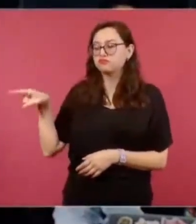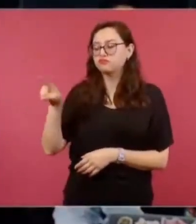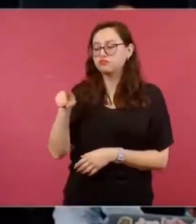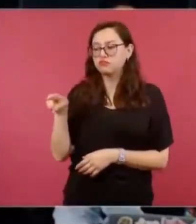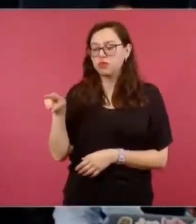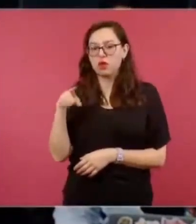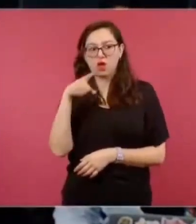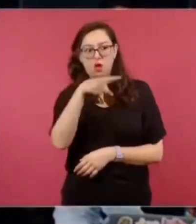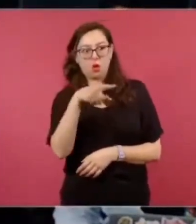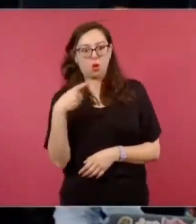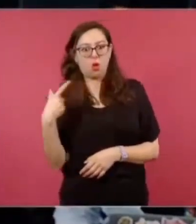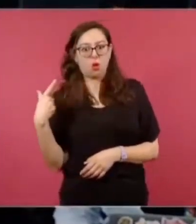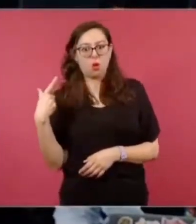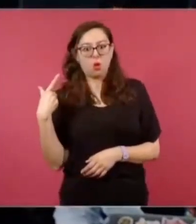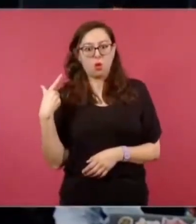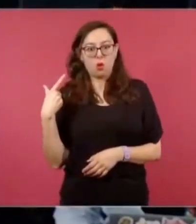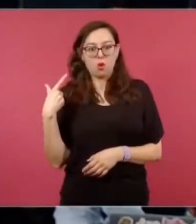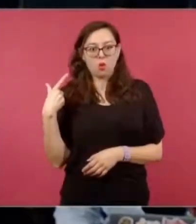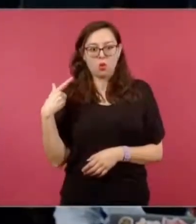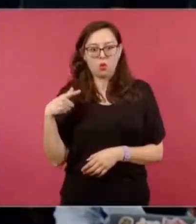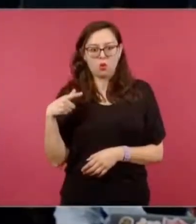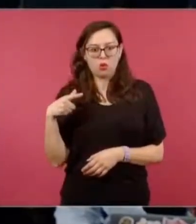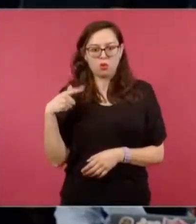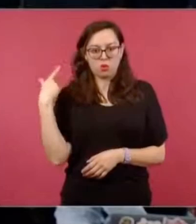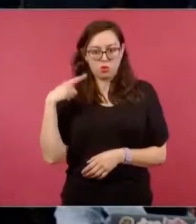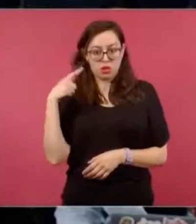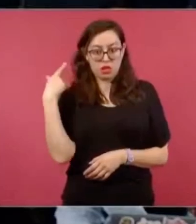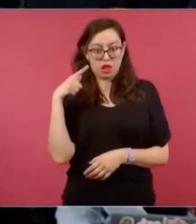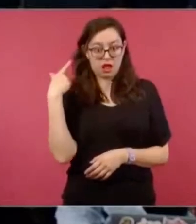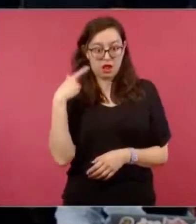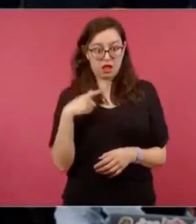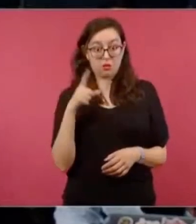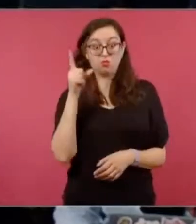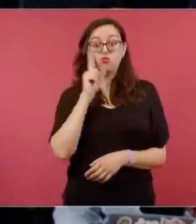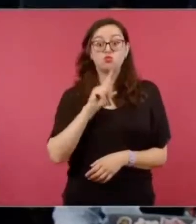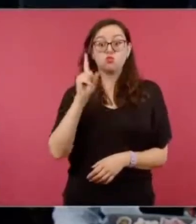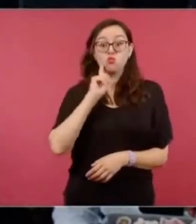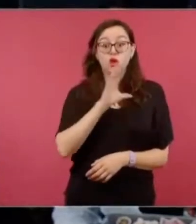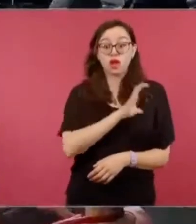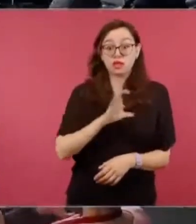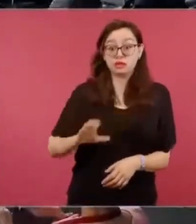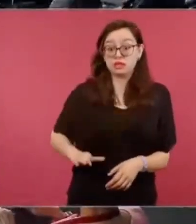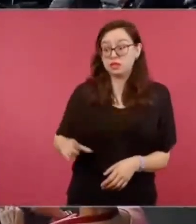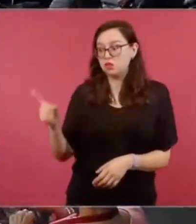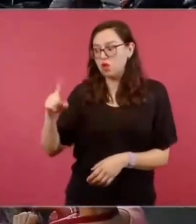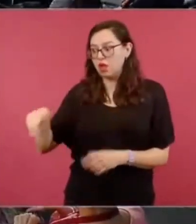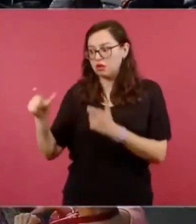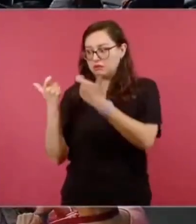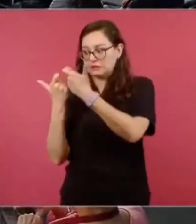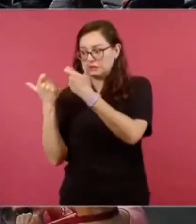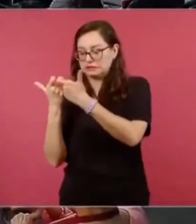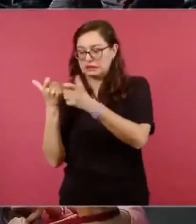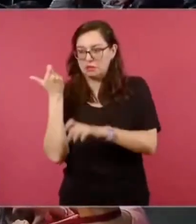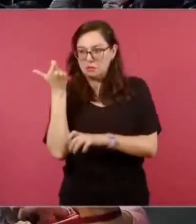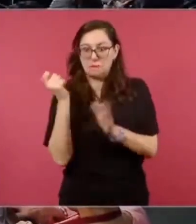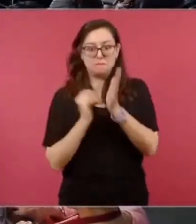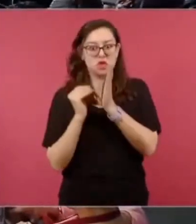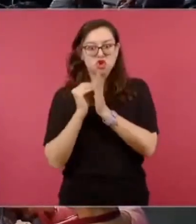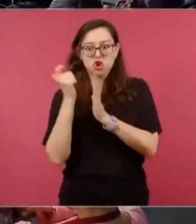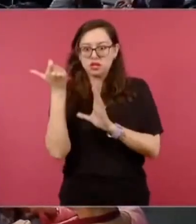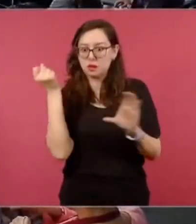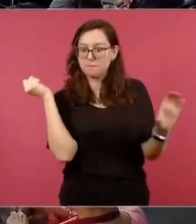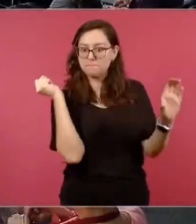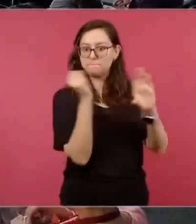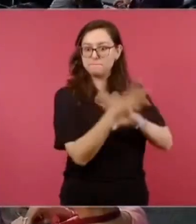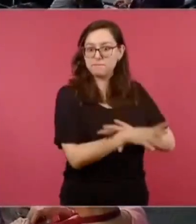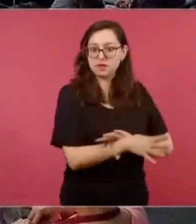tiene que suceder para que la justicia investigue estos casos rápidamente? Bueno,